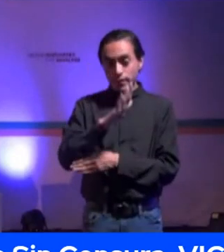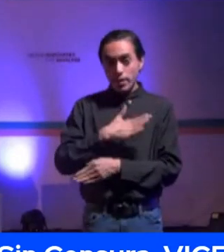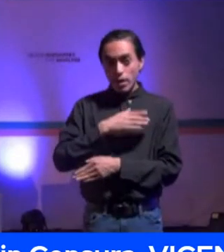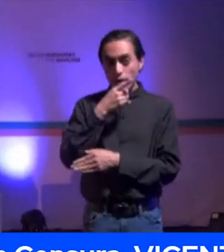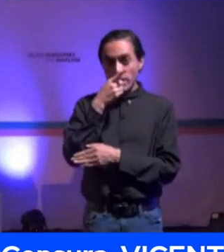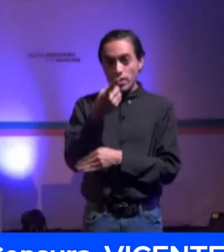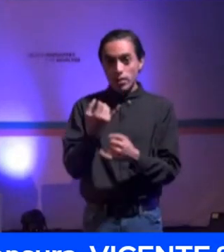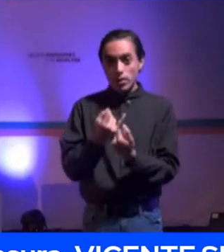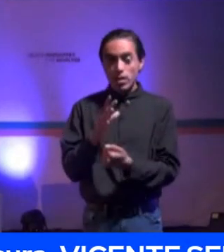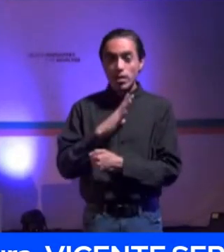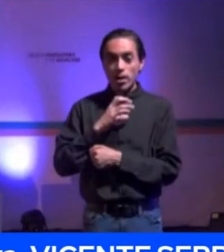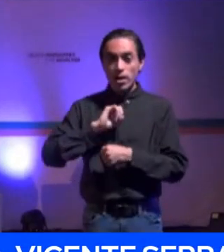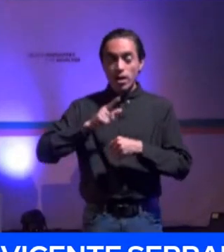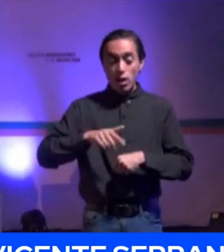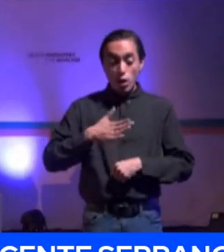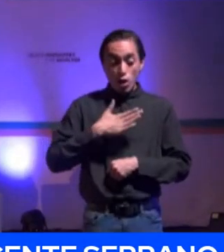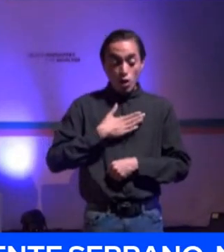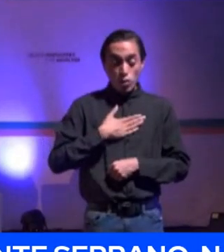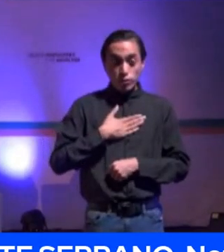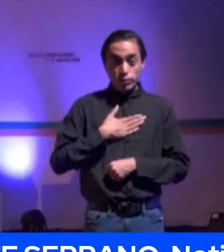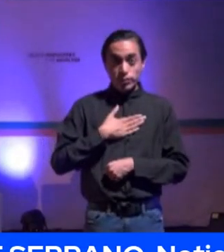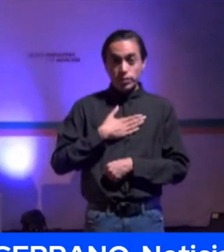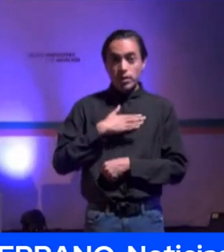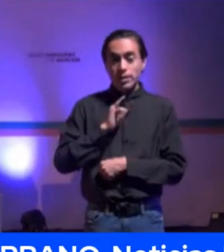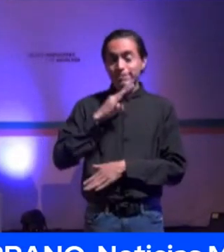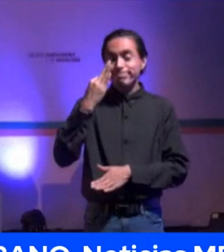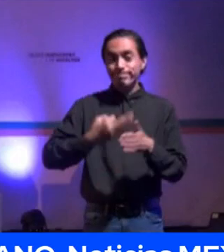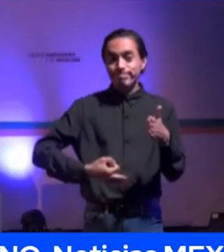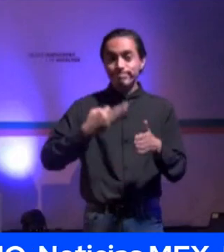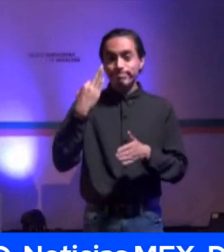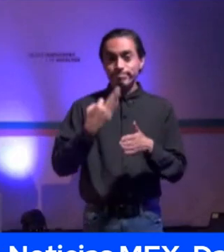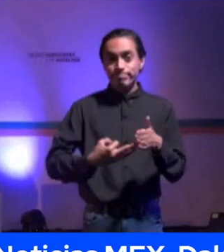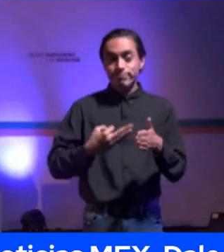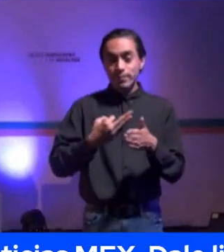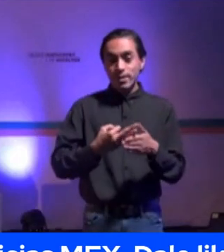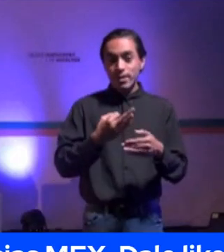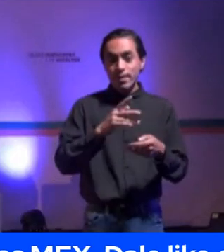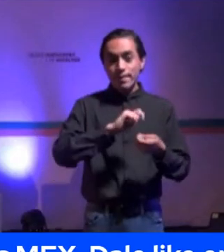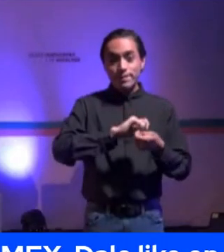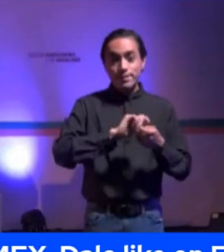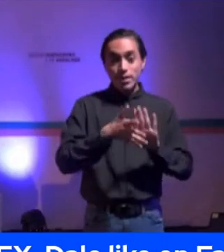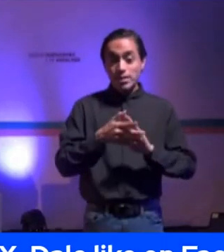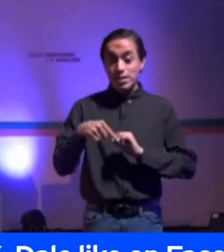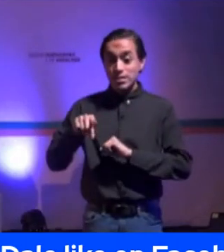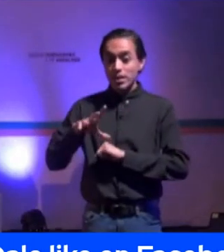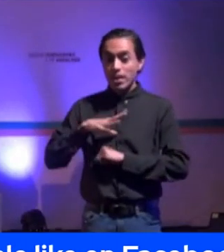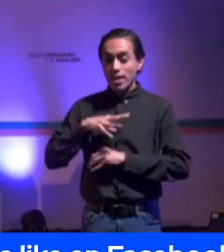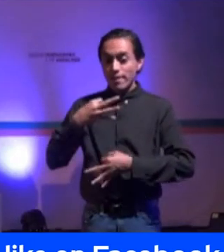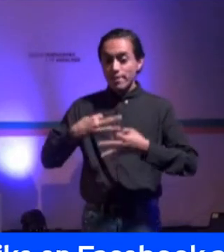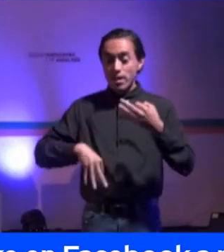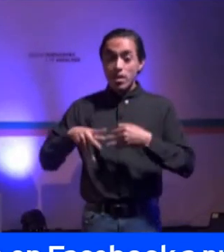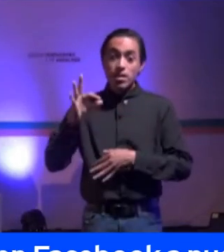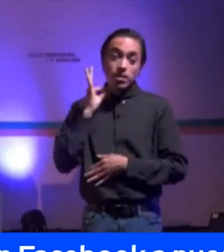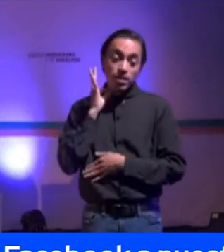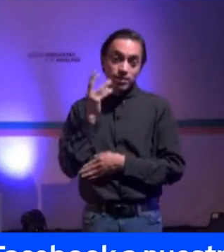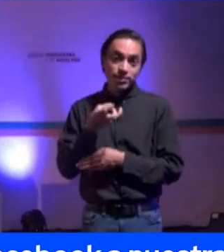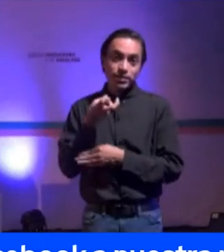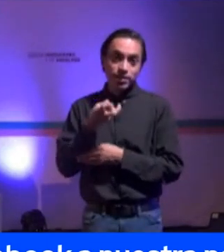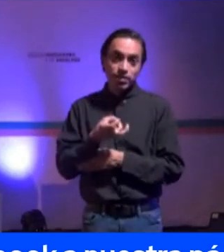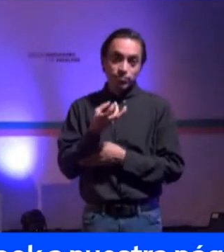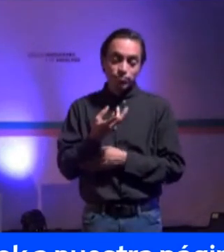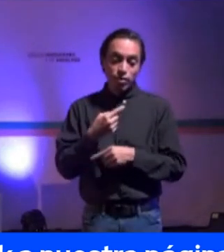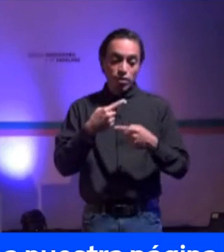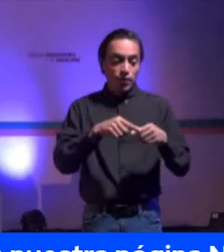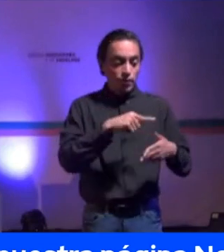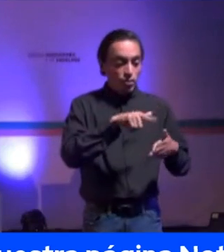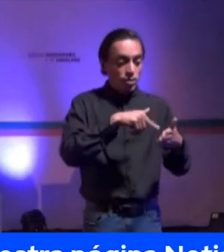diciendo desde esa trinchera y de las mías y de las que esté, que hace falta que la transformación llegue al Poder Judicial. Y eso involucra a los ministerios